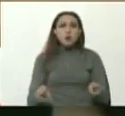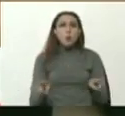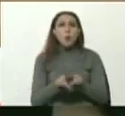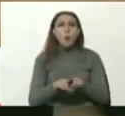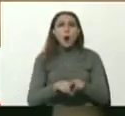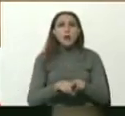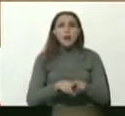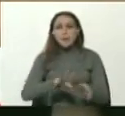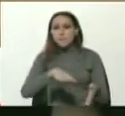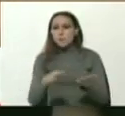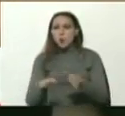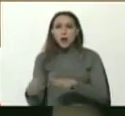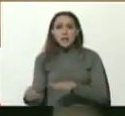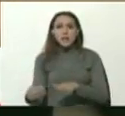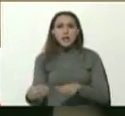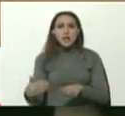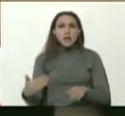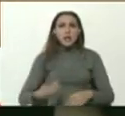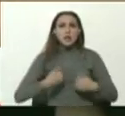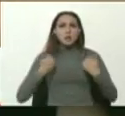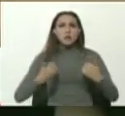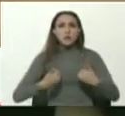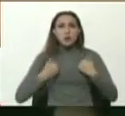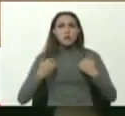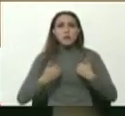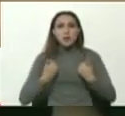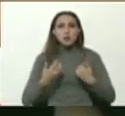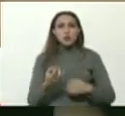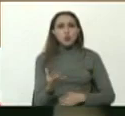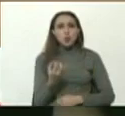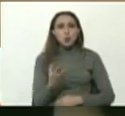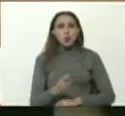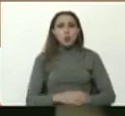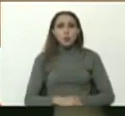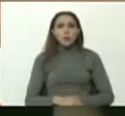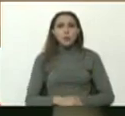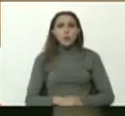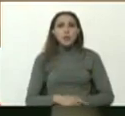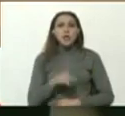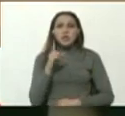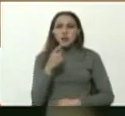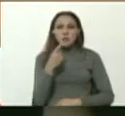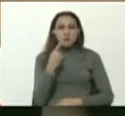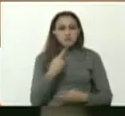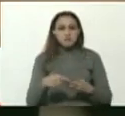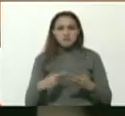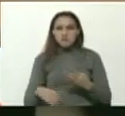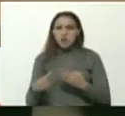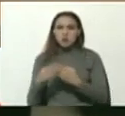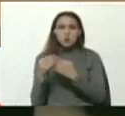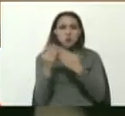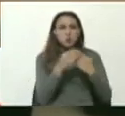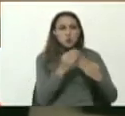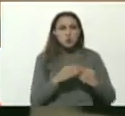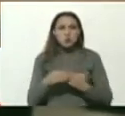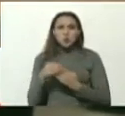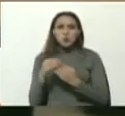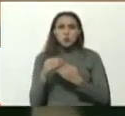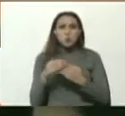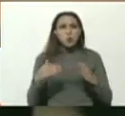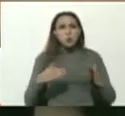y sufrimiento. El secuestro de activos en el exterior, el congelamiento de miles de millones de dólares en bancos